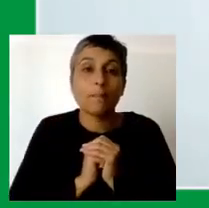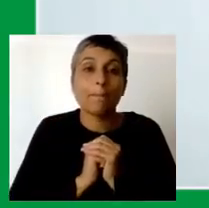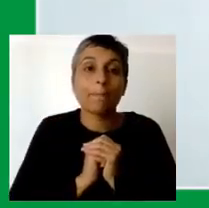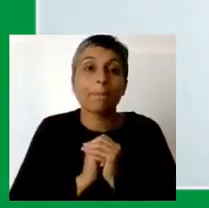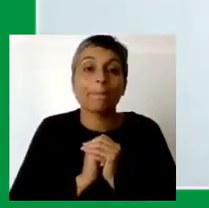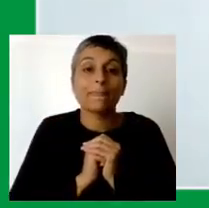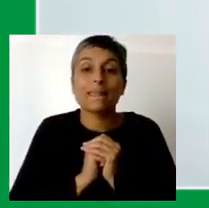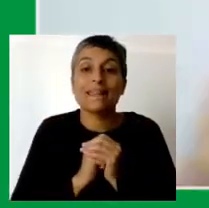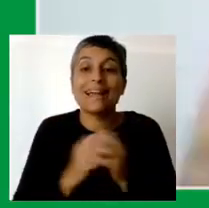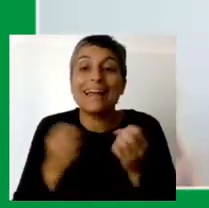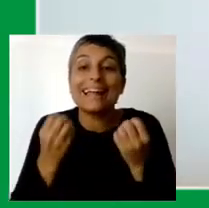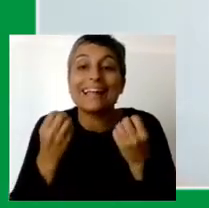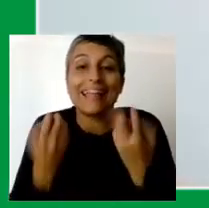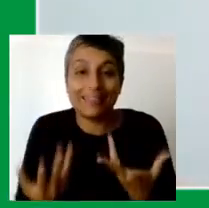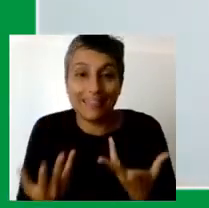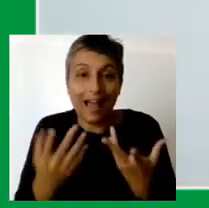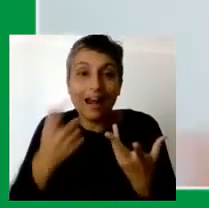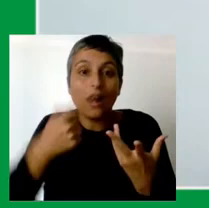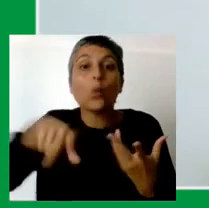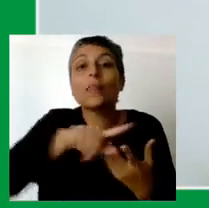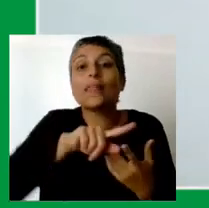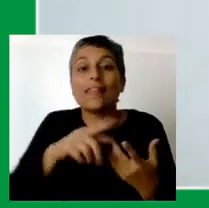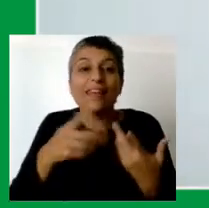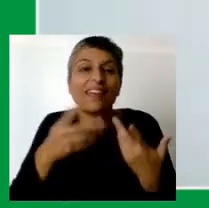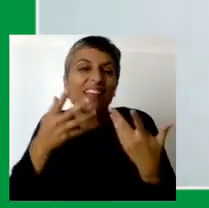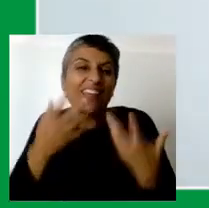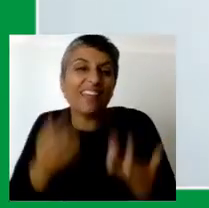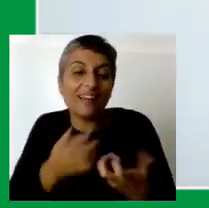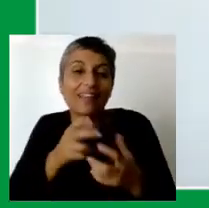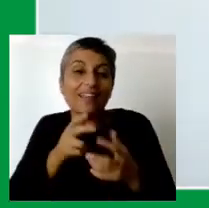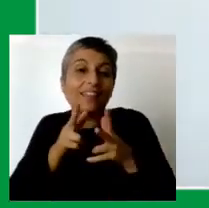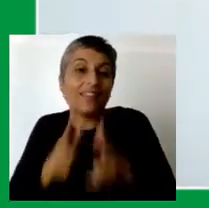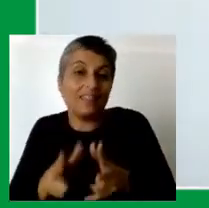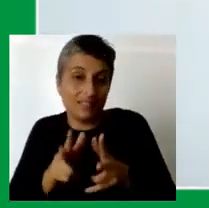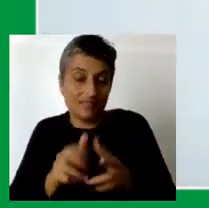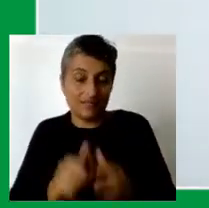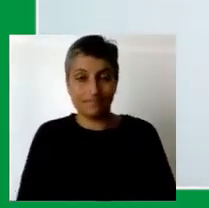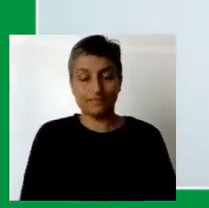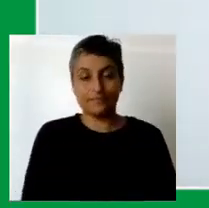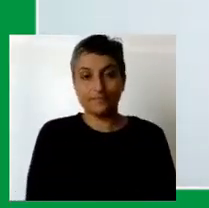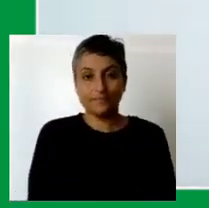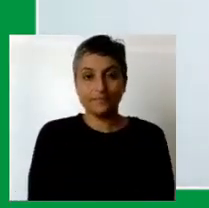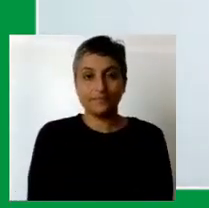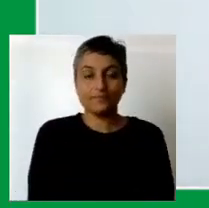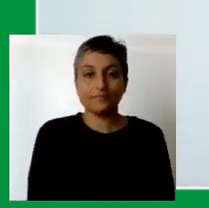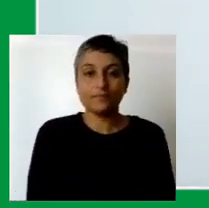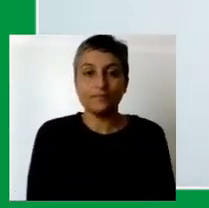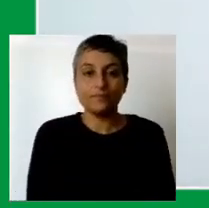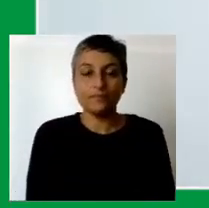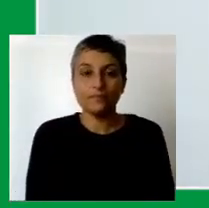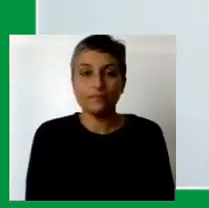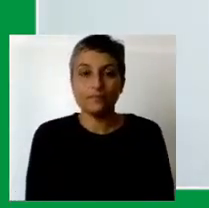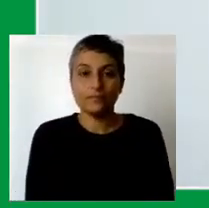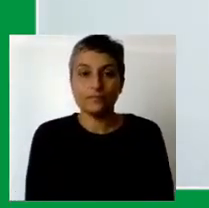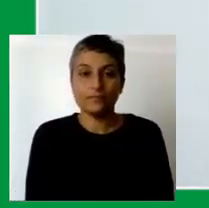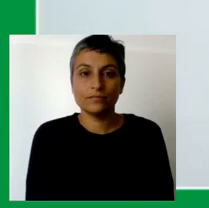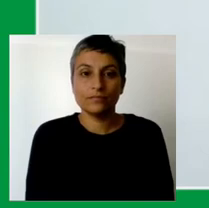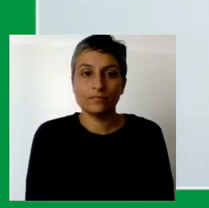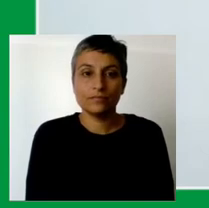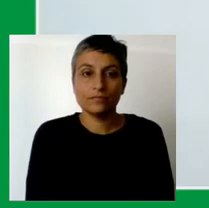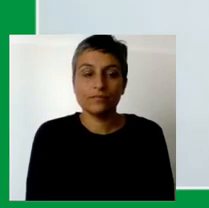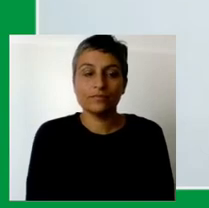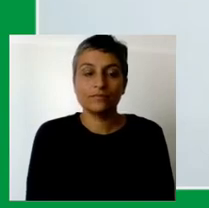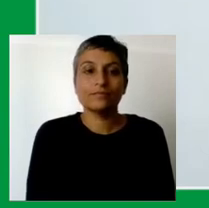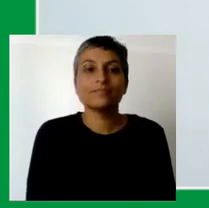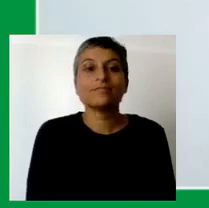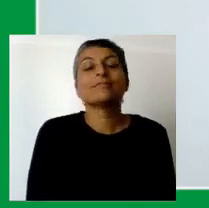cómo la seguimos, qué quieren hacer, qué quieren decir. Bueno, Karina, primero agradecerte por